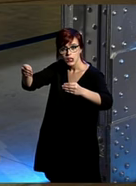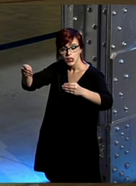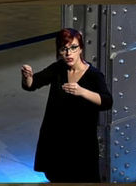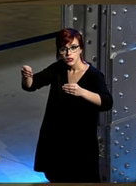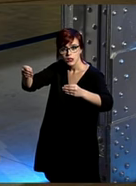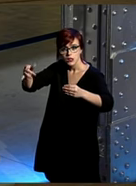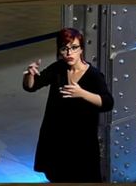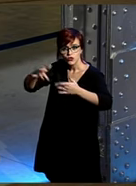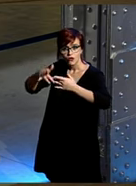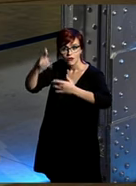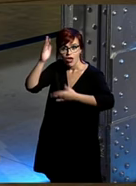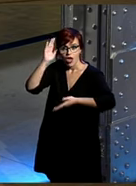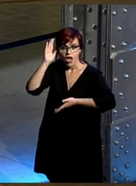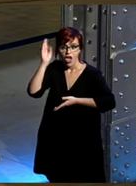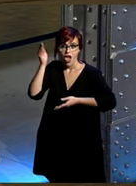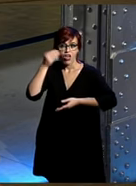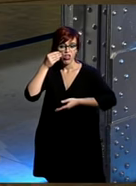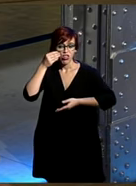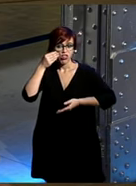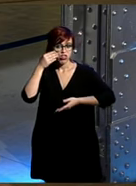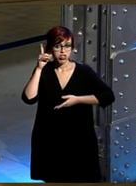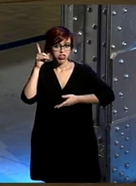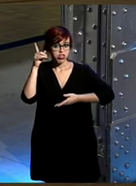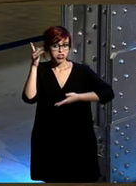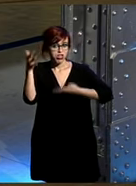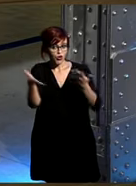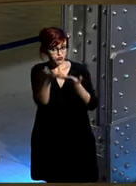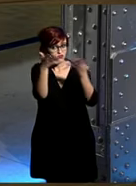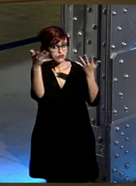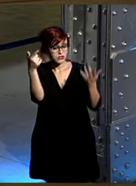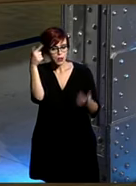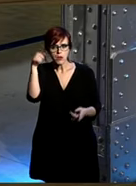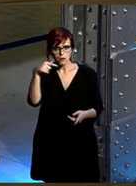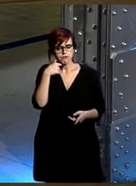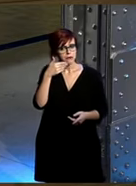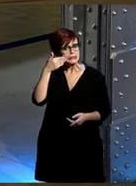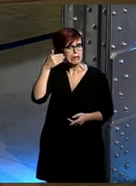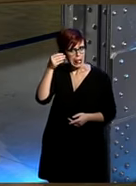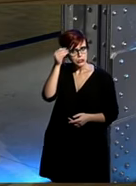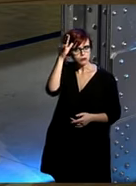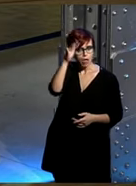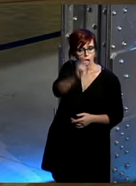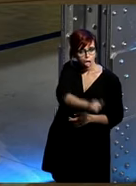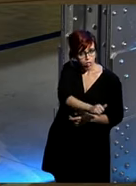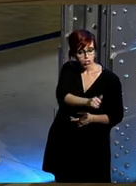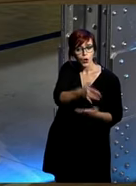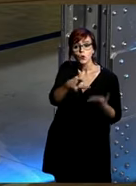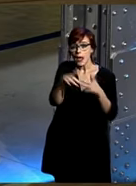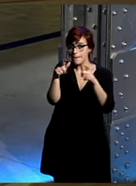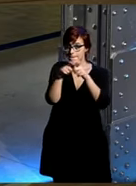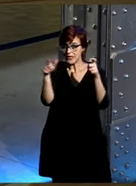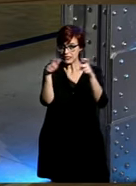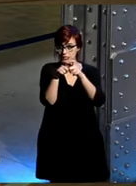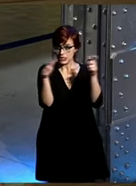muchos idiotas, tiene también gente talentosa. Una empresa